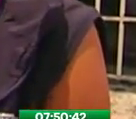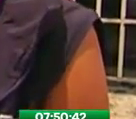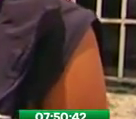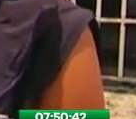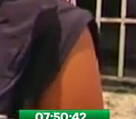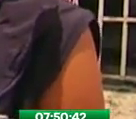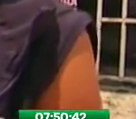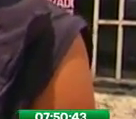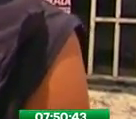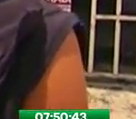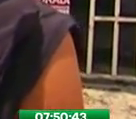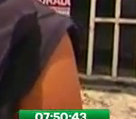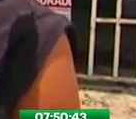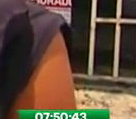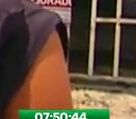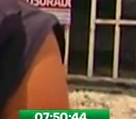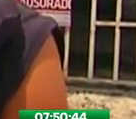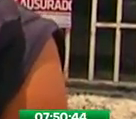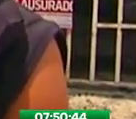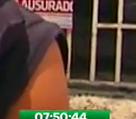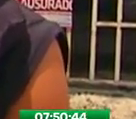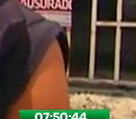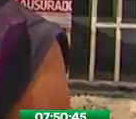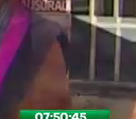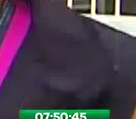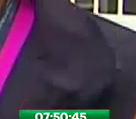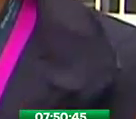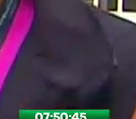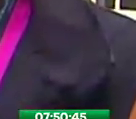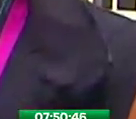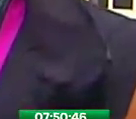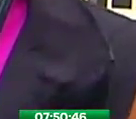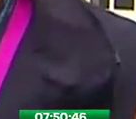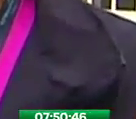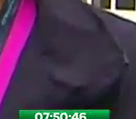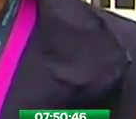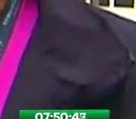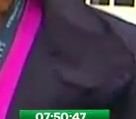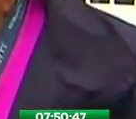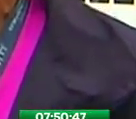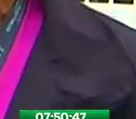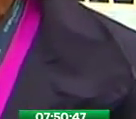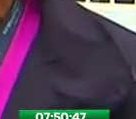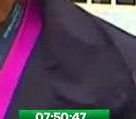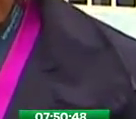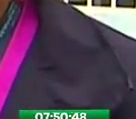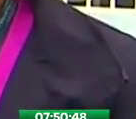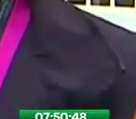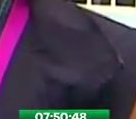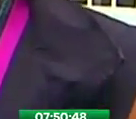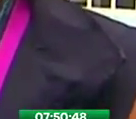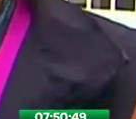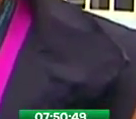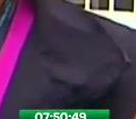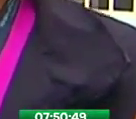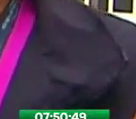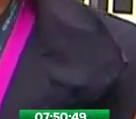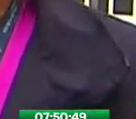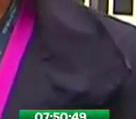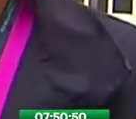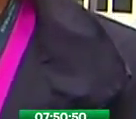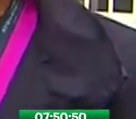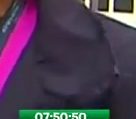no cumplen con lo que indica la normativa para el manejo de desechos. Más bien hacerle un llamado a los dueños de las casas, por favor, no alquilen